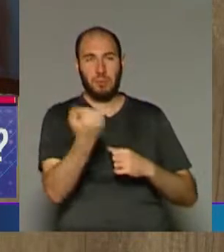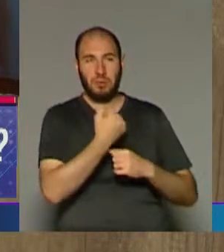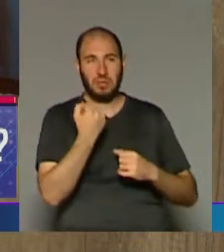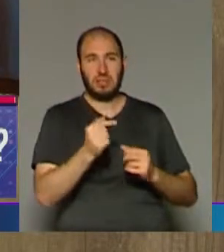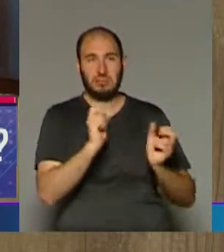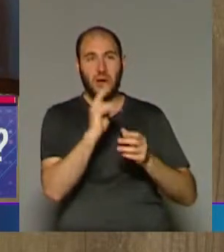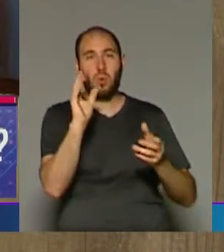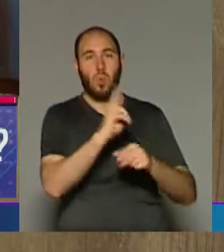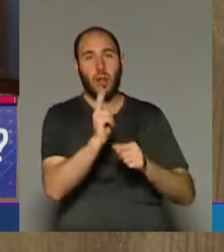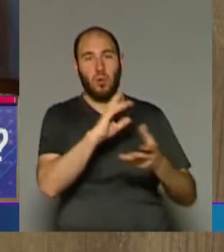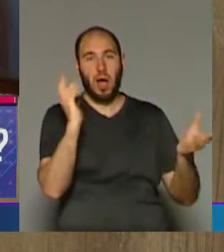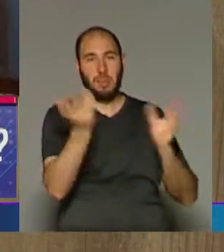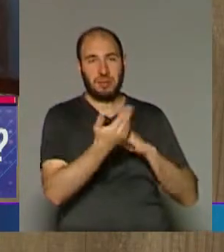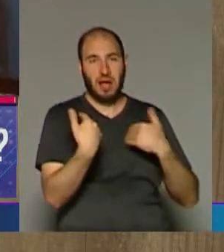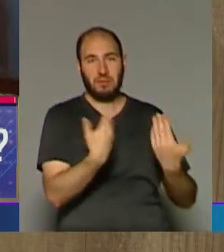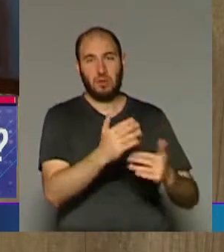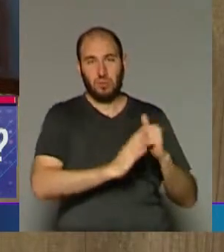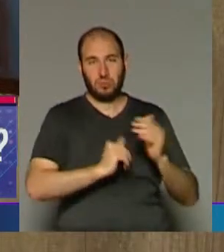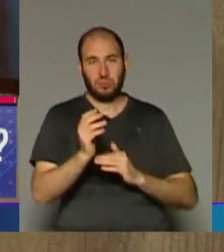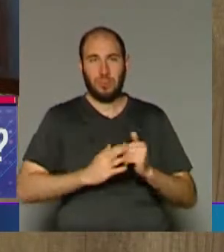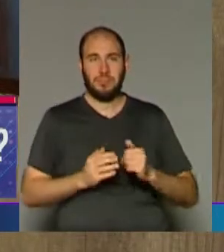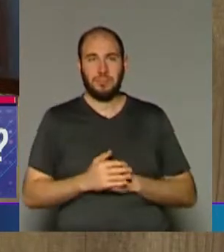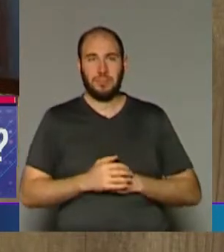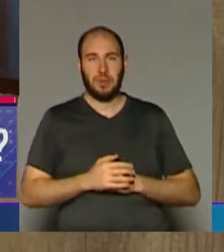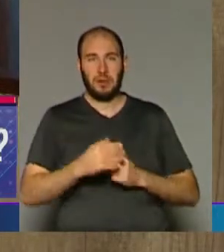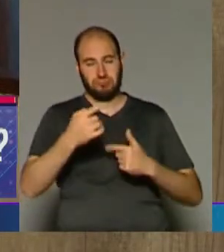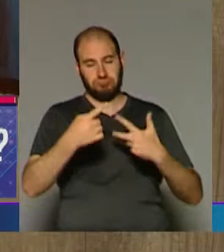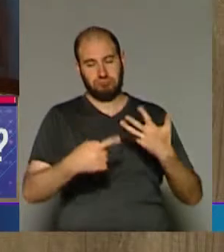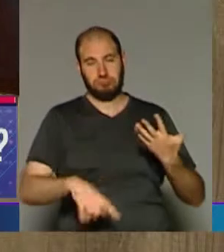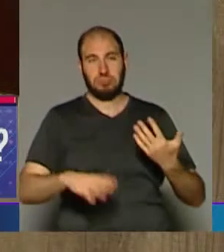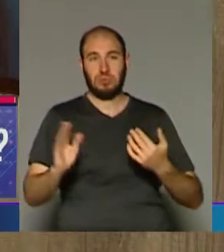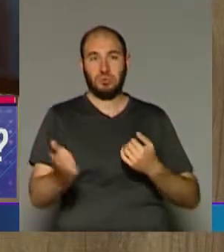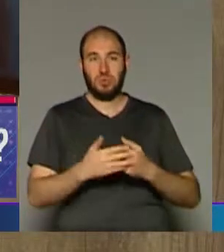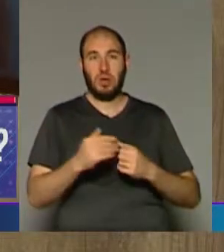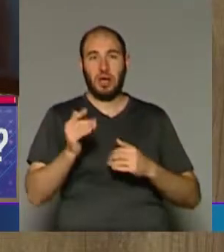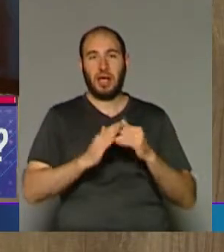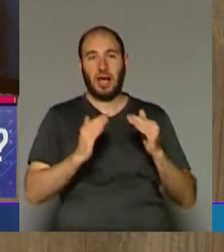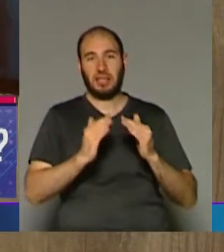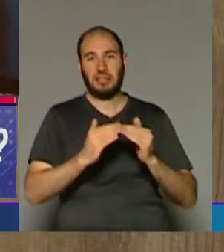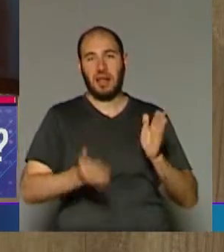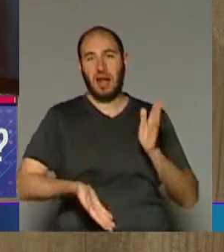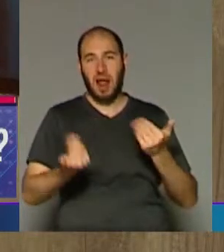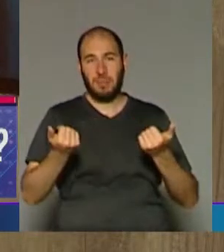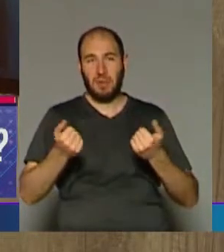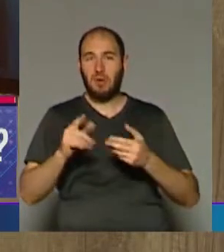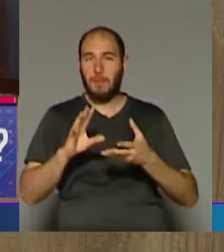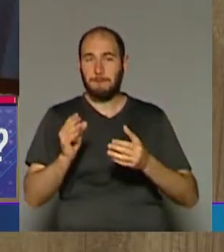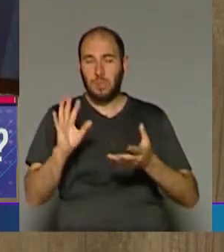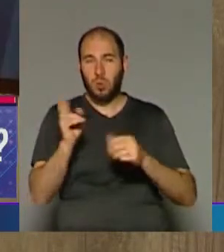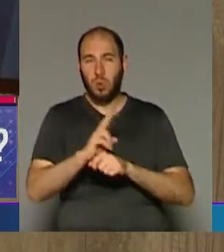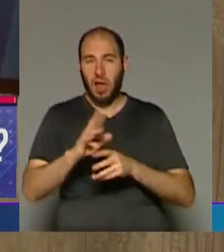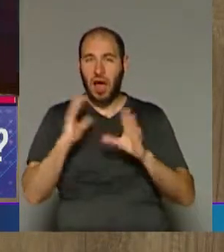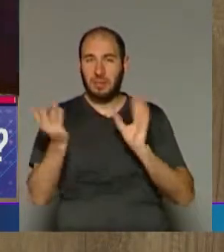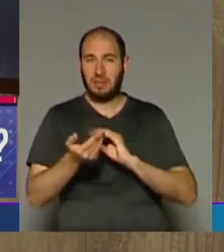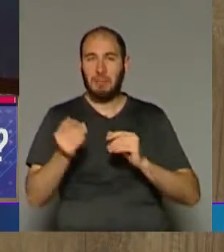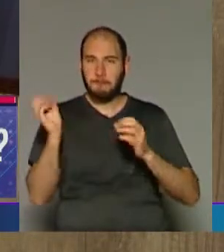La ecología también se pone al servicio de la construcción. Entonces todo eso hace que se pueda levantar una casa más rápido, de manera más ecológica y que sea